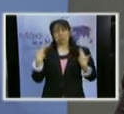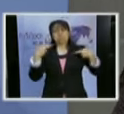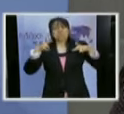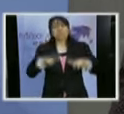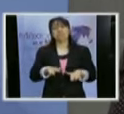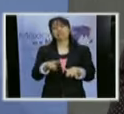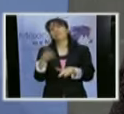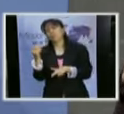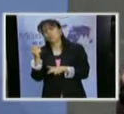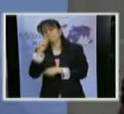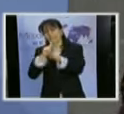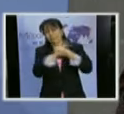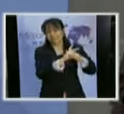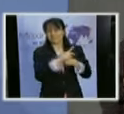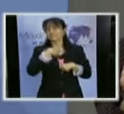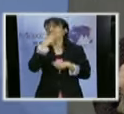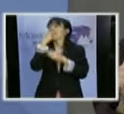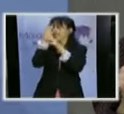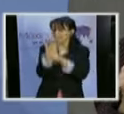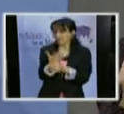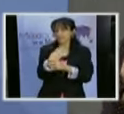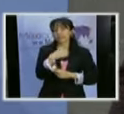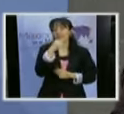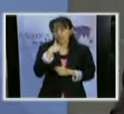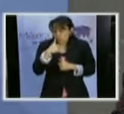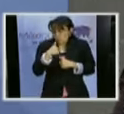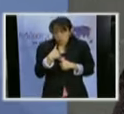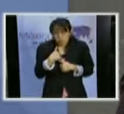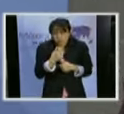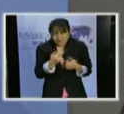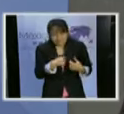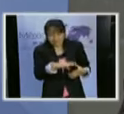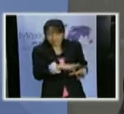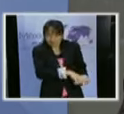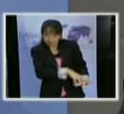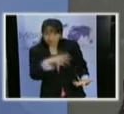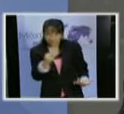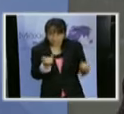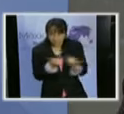tema. Y cito textual el párrafo que